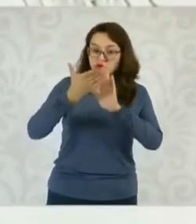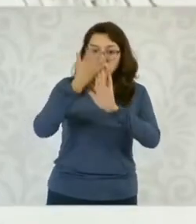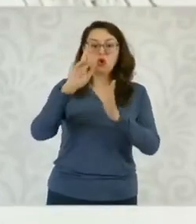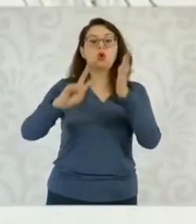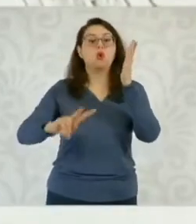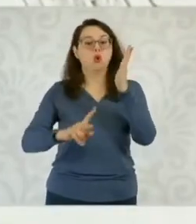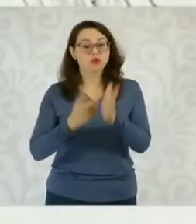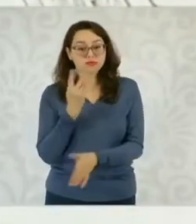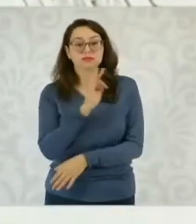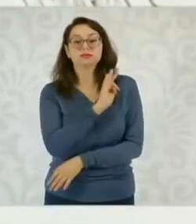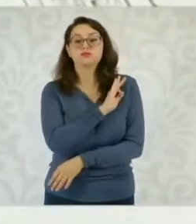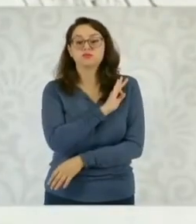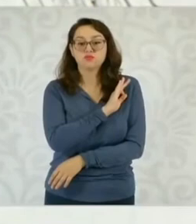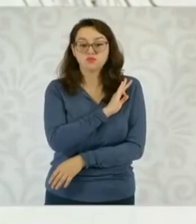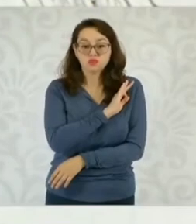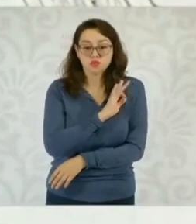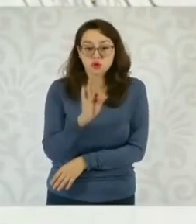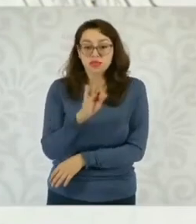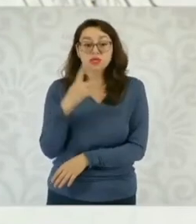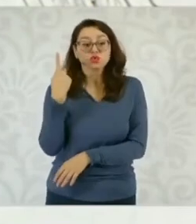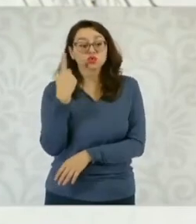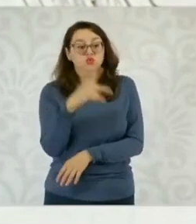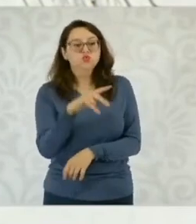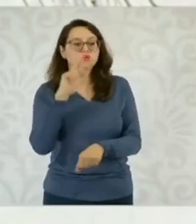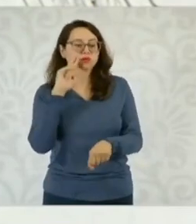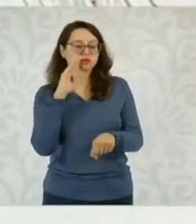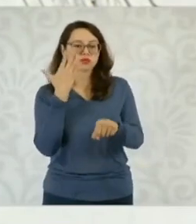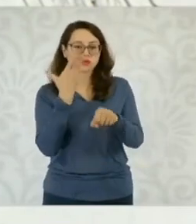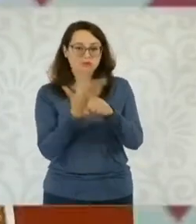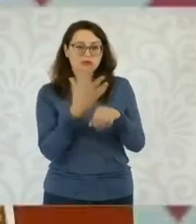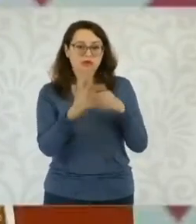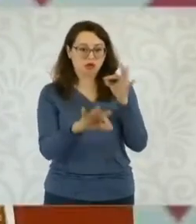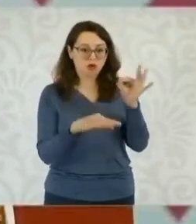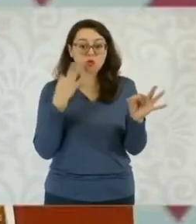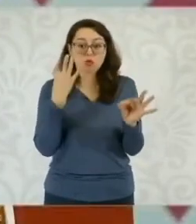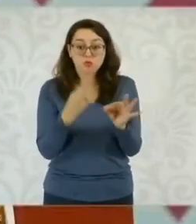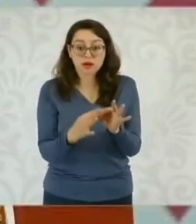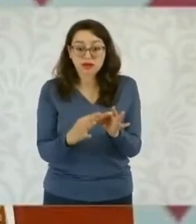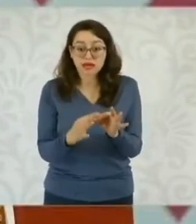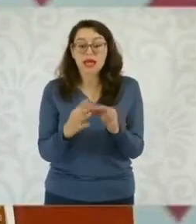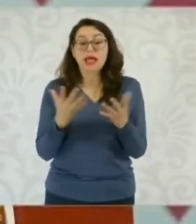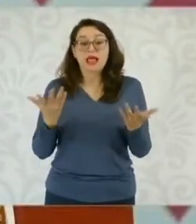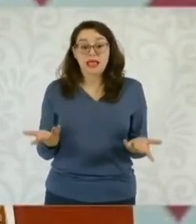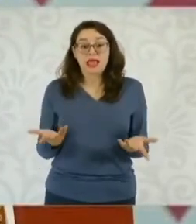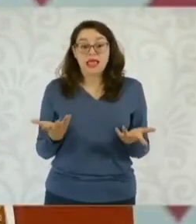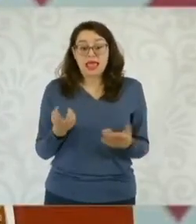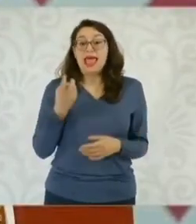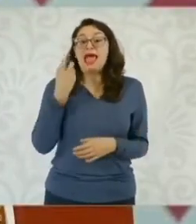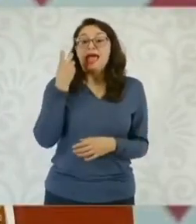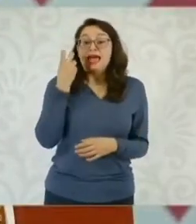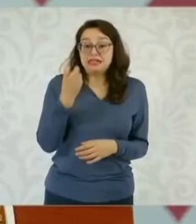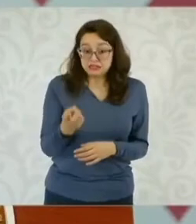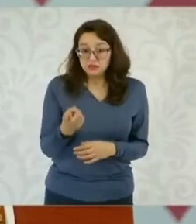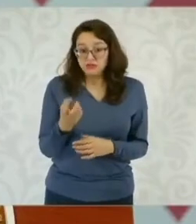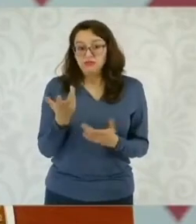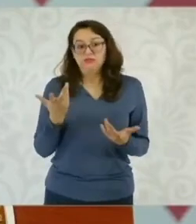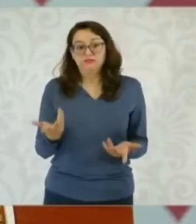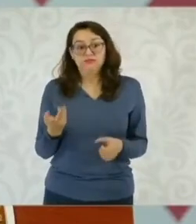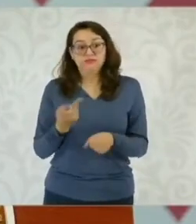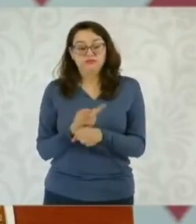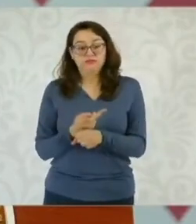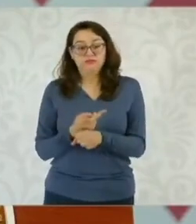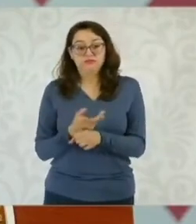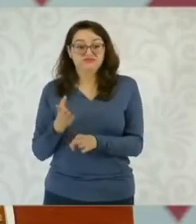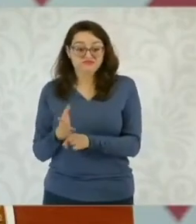que realmente se cumpla la función del Infonavit. Entonces, ese es, digamos, el problema que ocurrió durante los 6 años